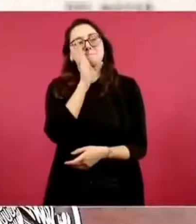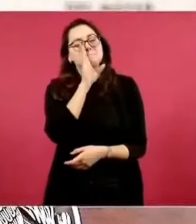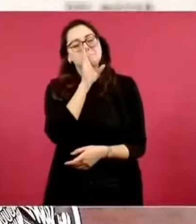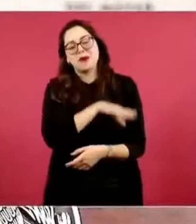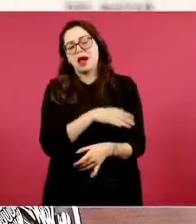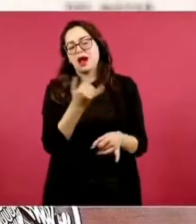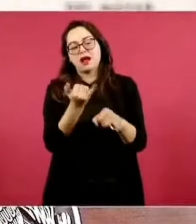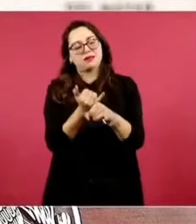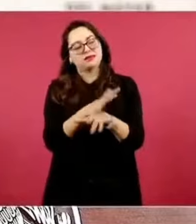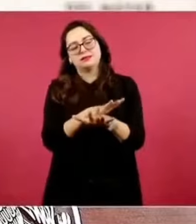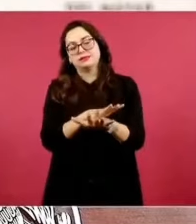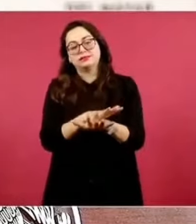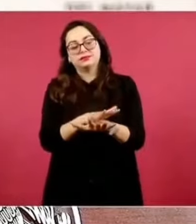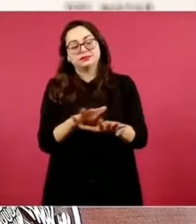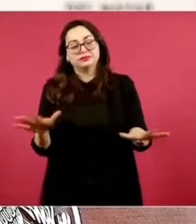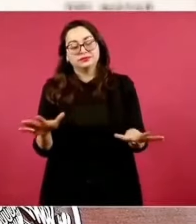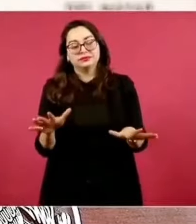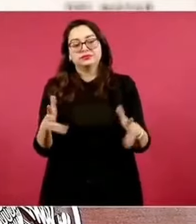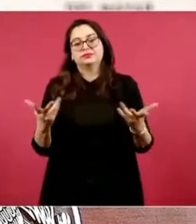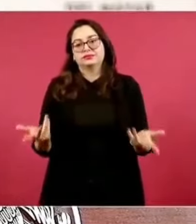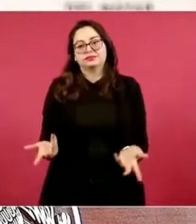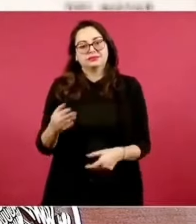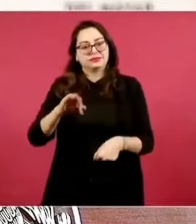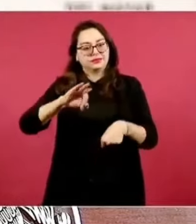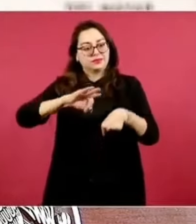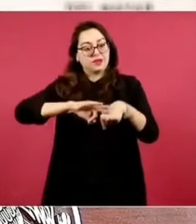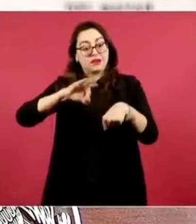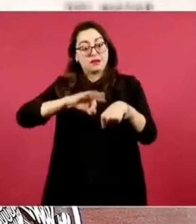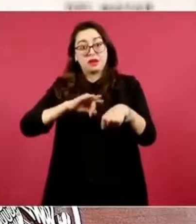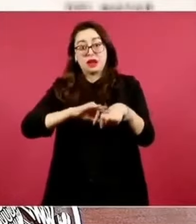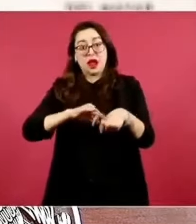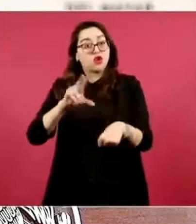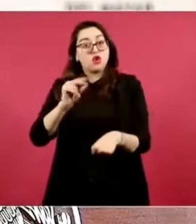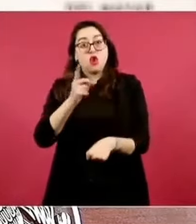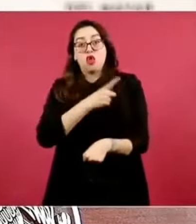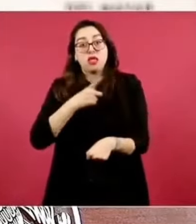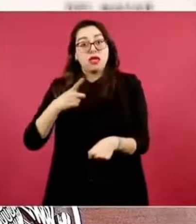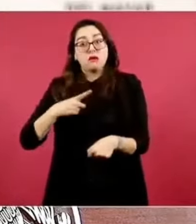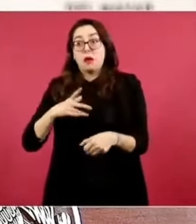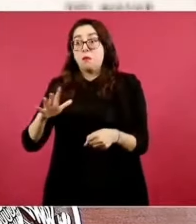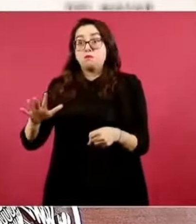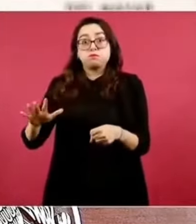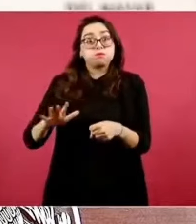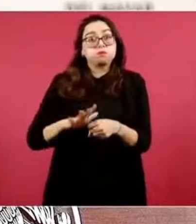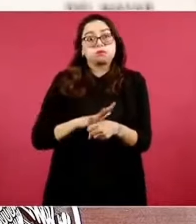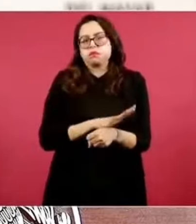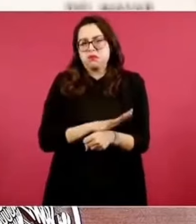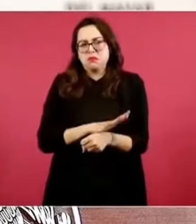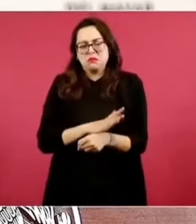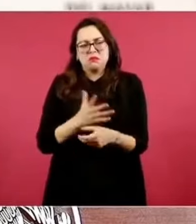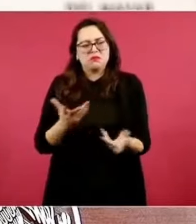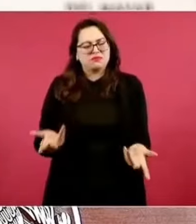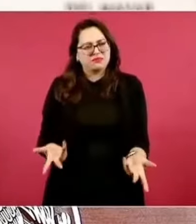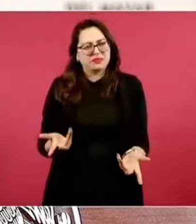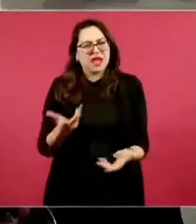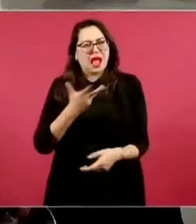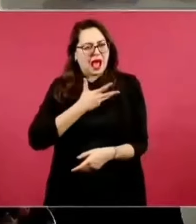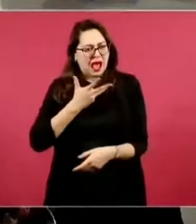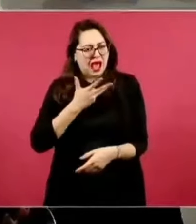la megafarma tiene todos los medicamentos y además tiene un centro de de contacto a donde pueden llamar las